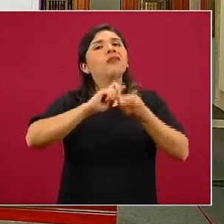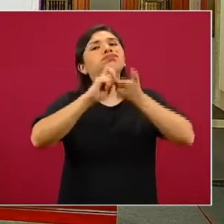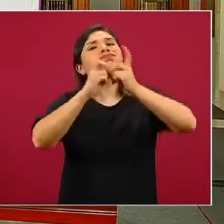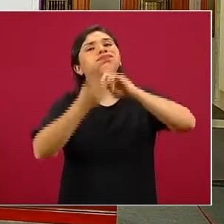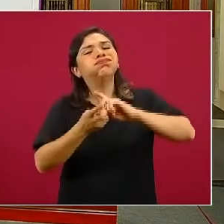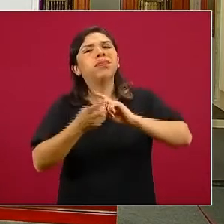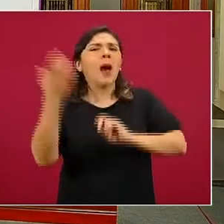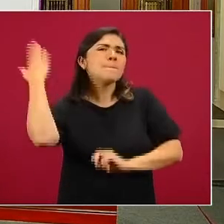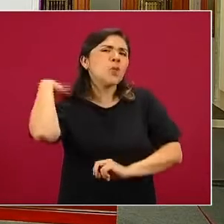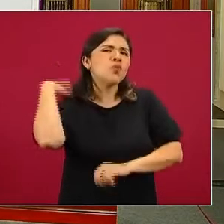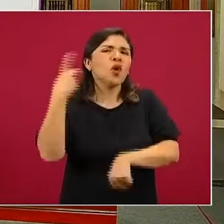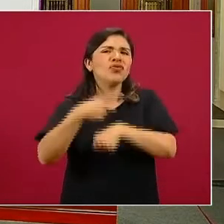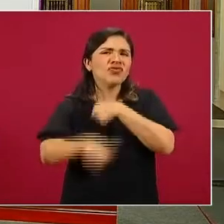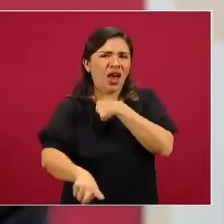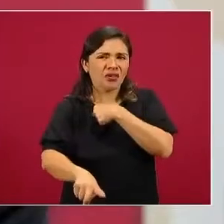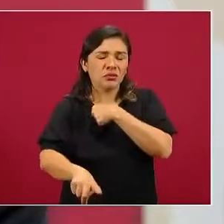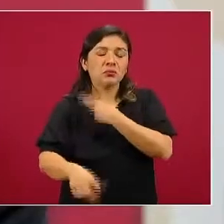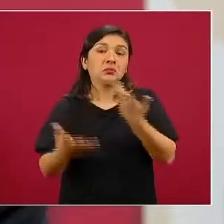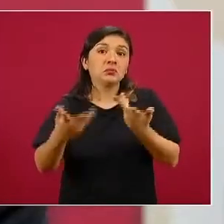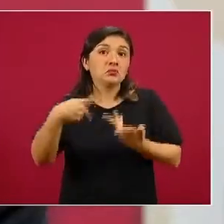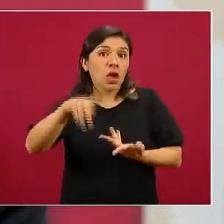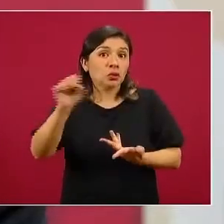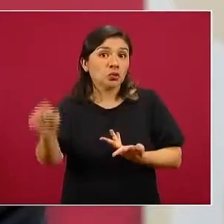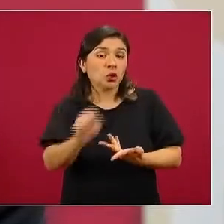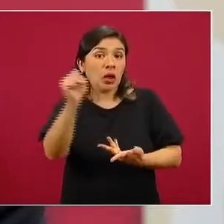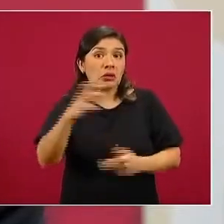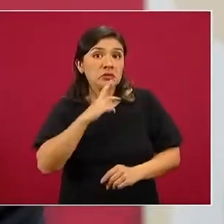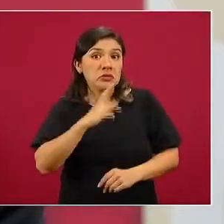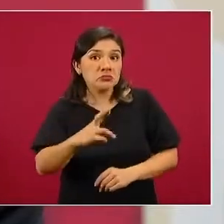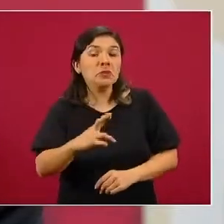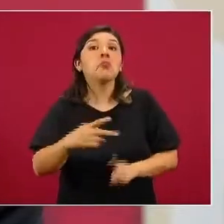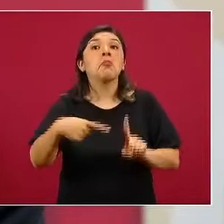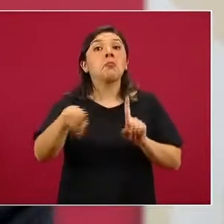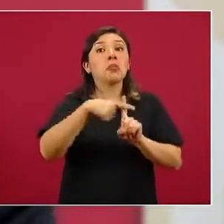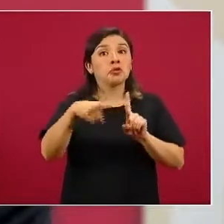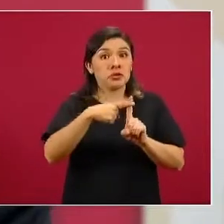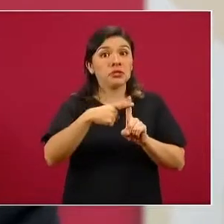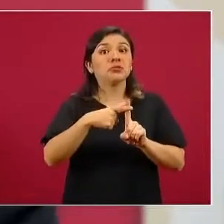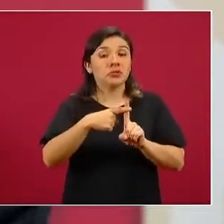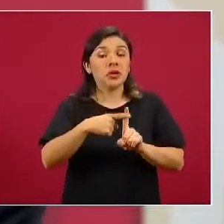daño pulmonar. Y afortunadamente los resultados son muy buenos.